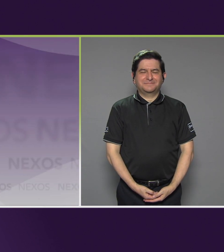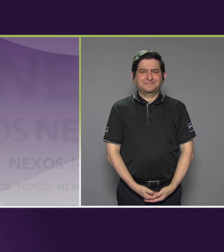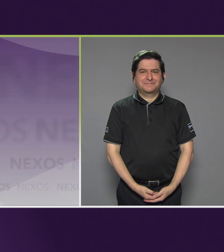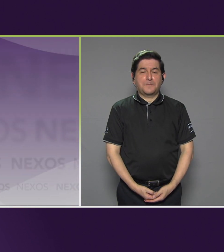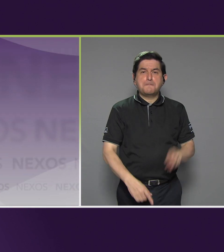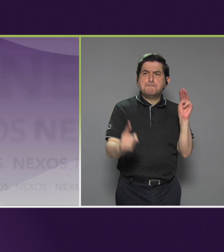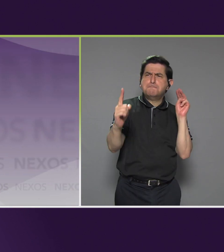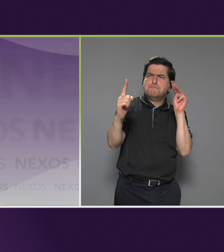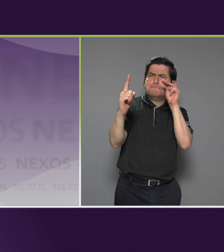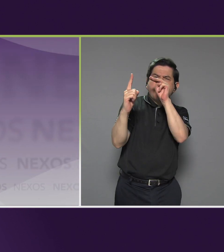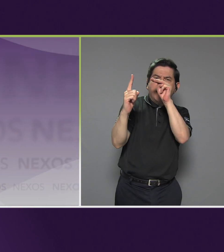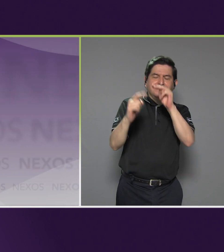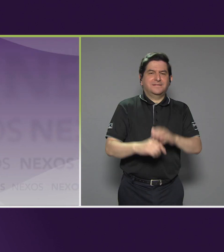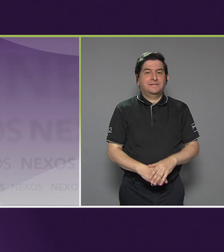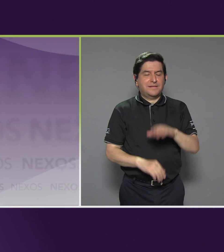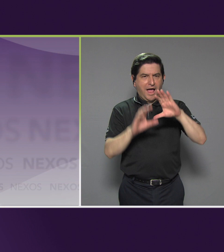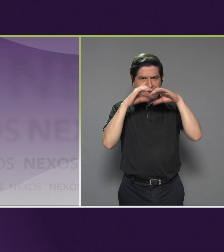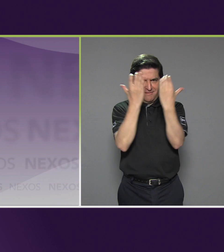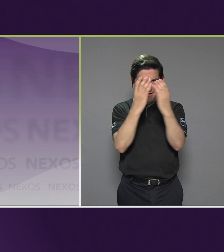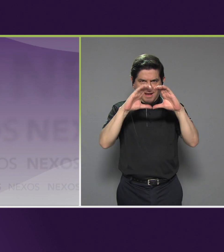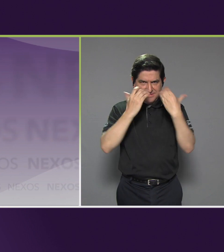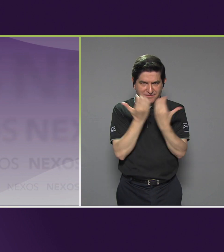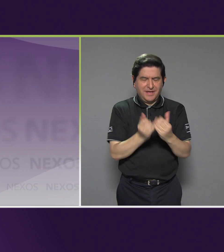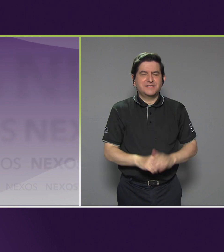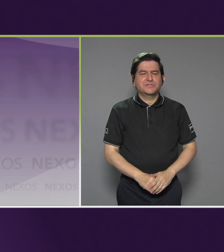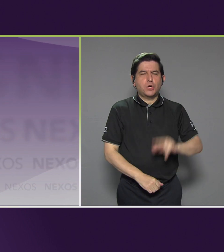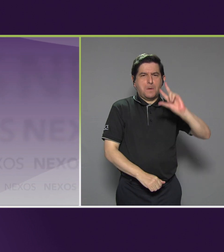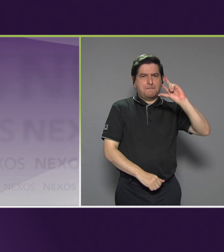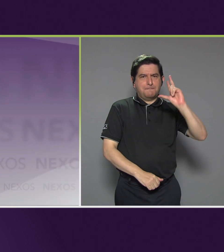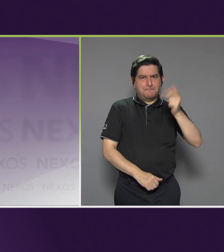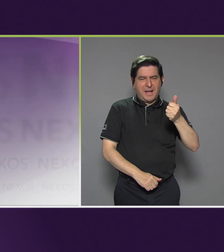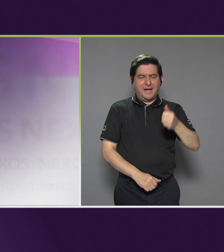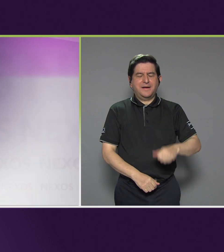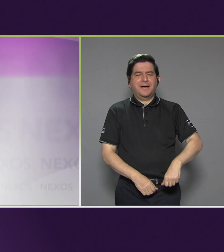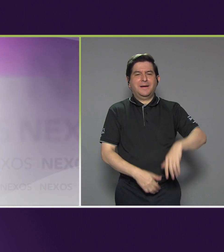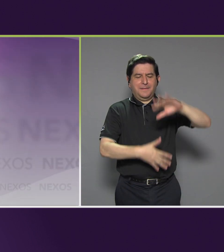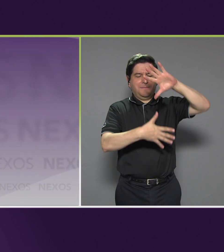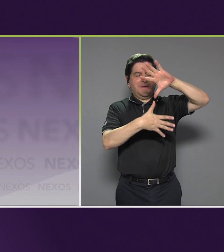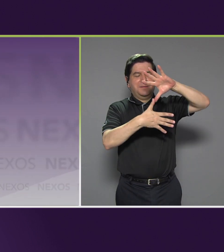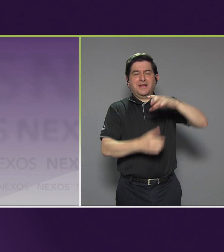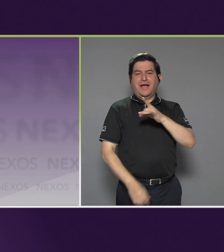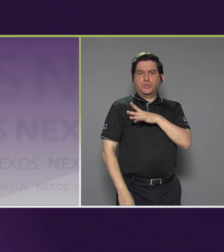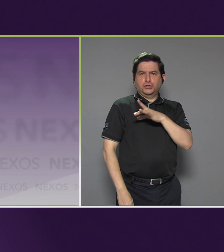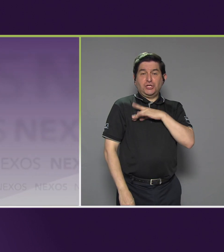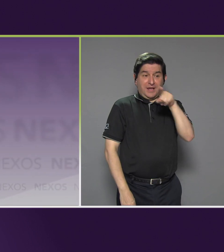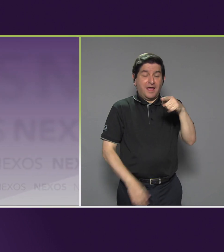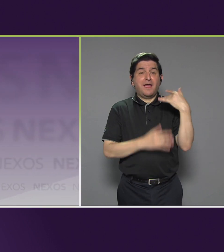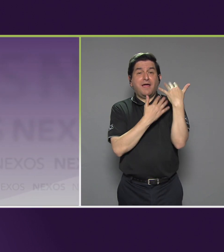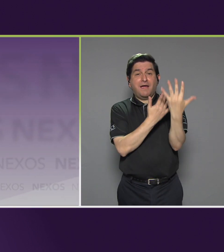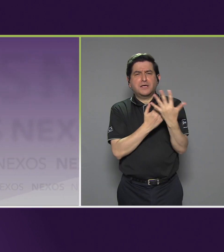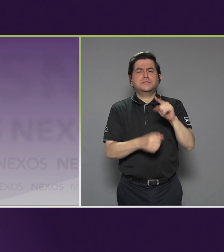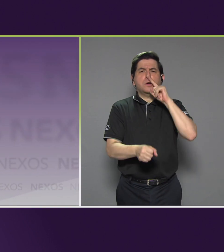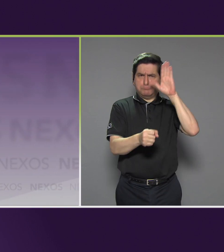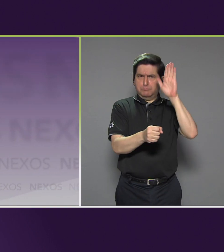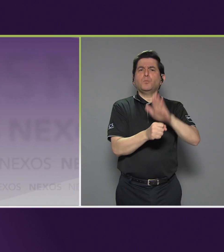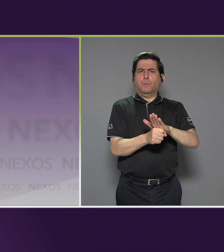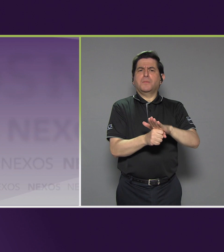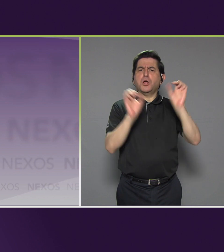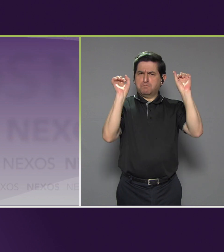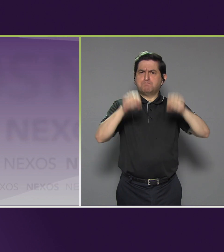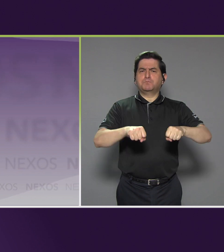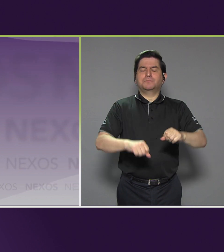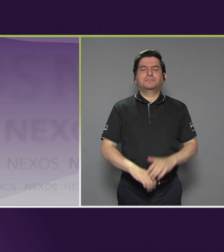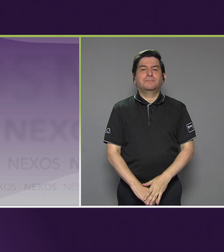La meta es que se pueda clasificar para los Panamericanos en Chile. Esa es la esperanza y lo vamos a lograr.